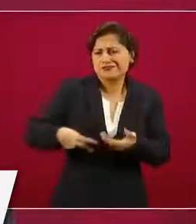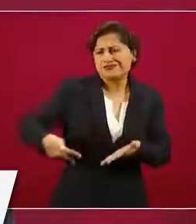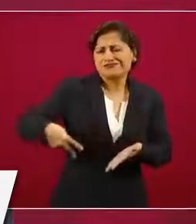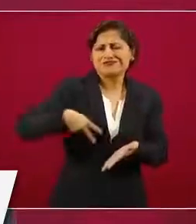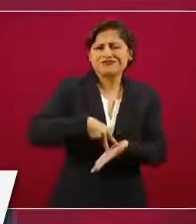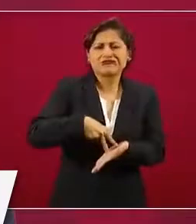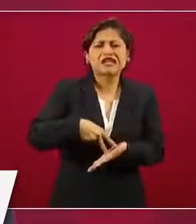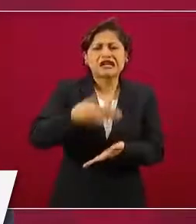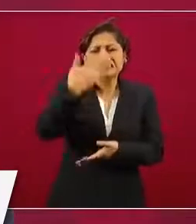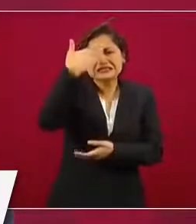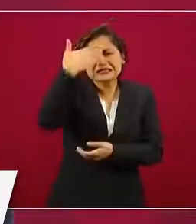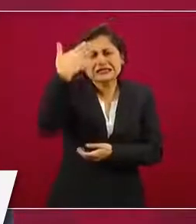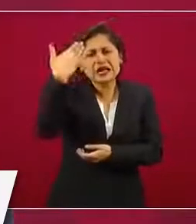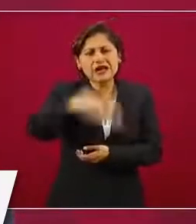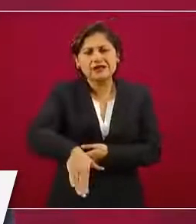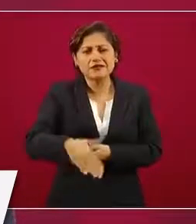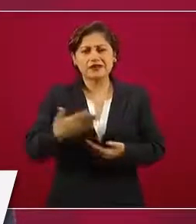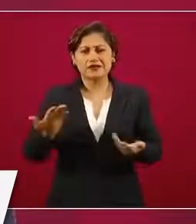vivían